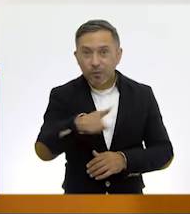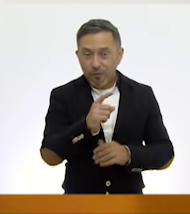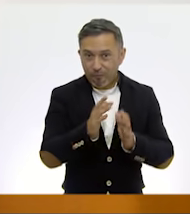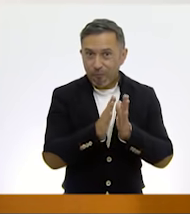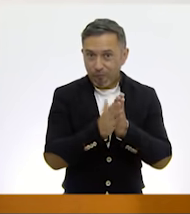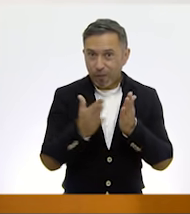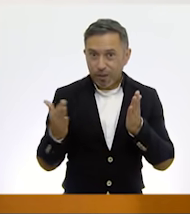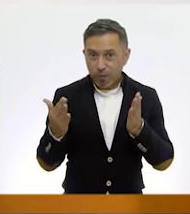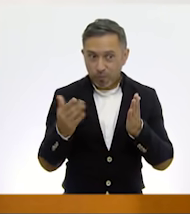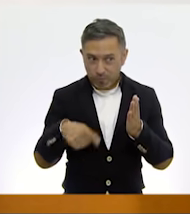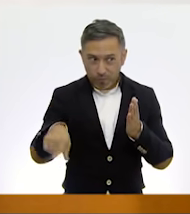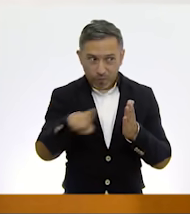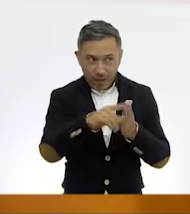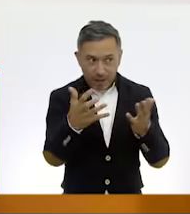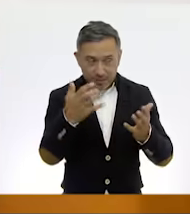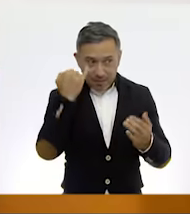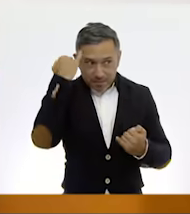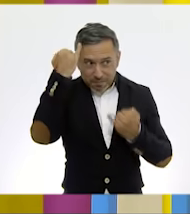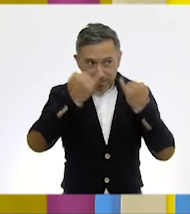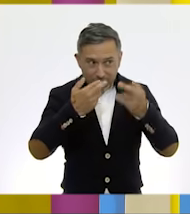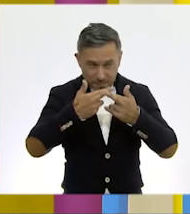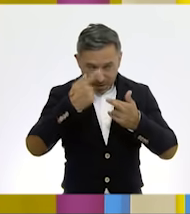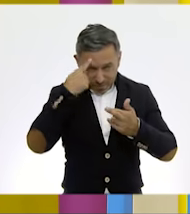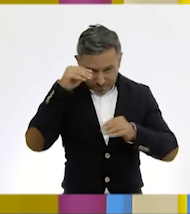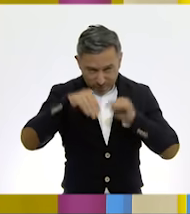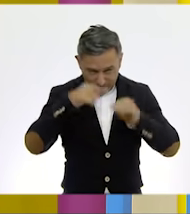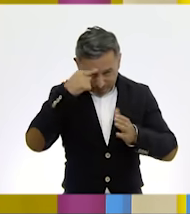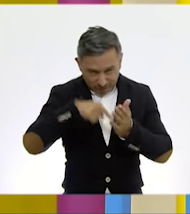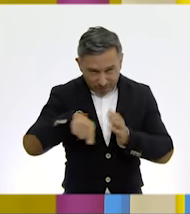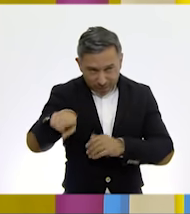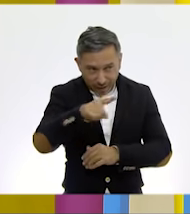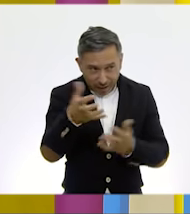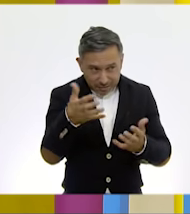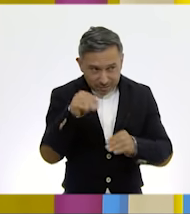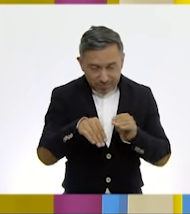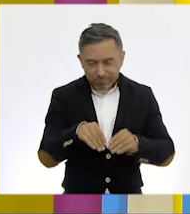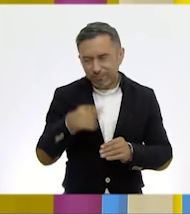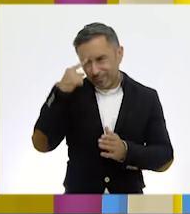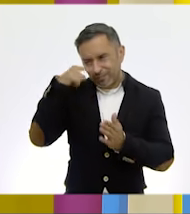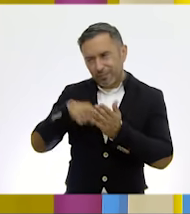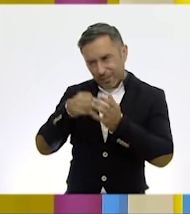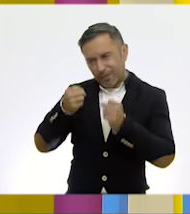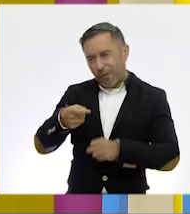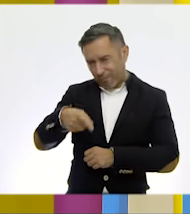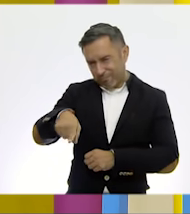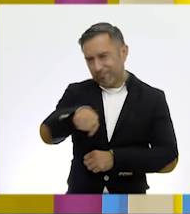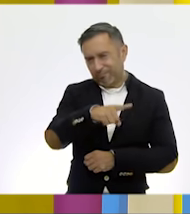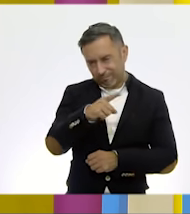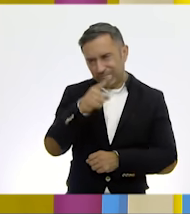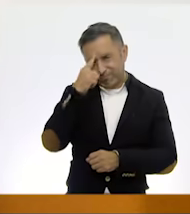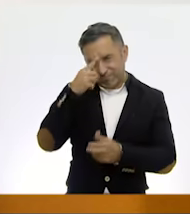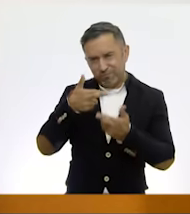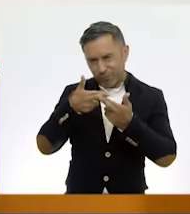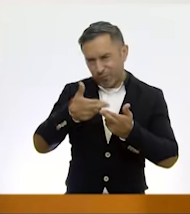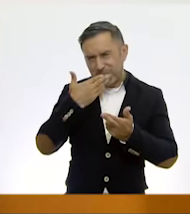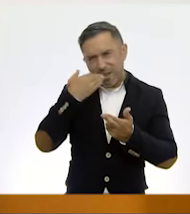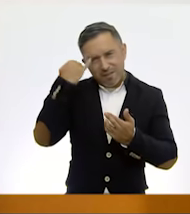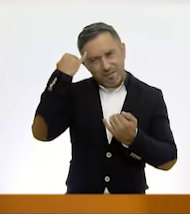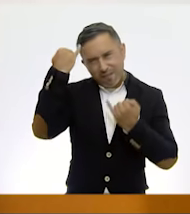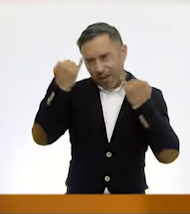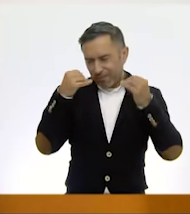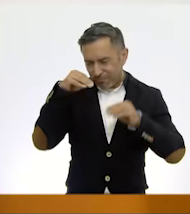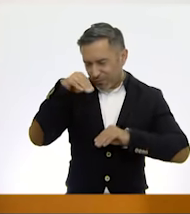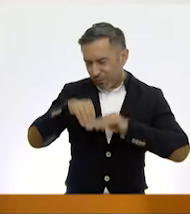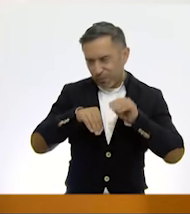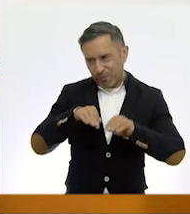su folleto con mucha imaginación y creatividad? Yo estoy seguro que sí lo van a hacer. Les va a quedar muy bonito su folleto. Entonces, esta semana